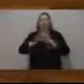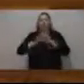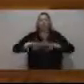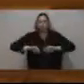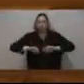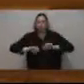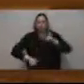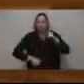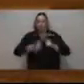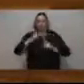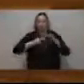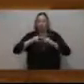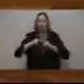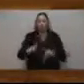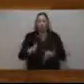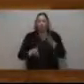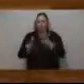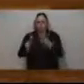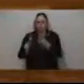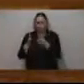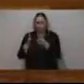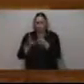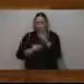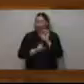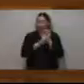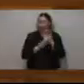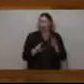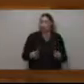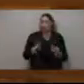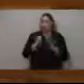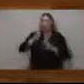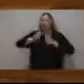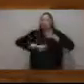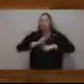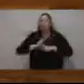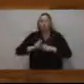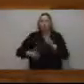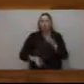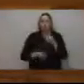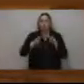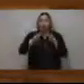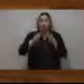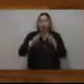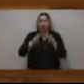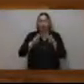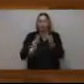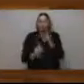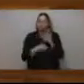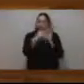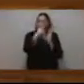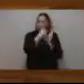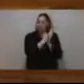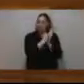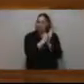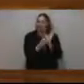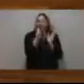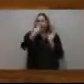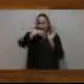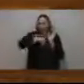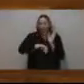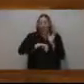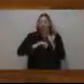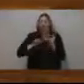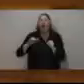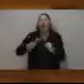urbanismo. Y en esta ley, en esta nueva modificación legal, se deja sin efecto el ámbito territorial que había marcado, que había